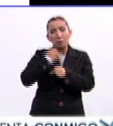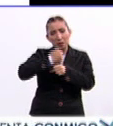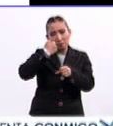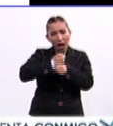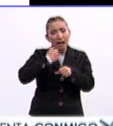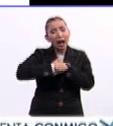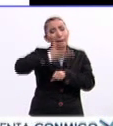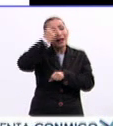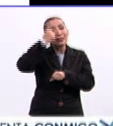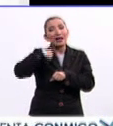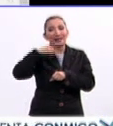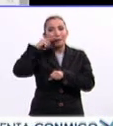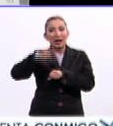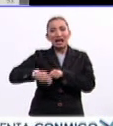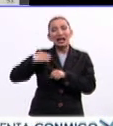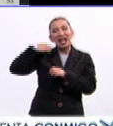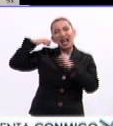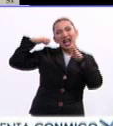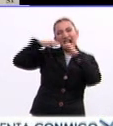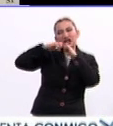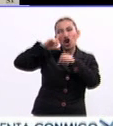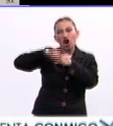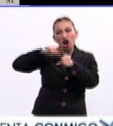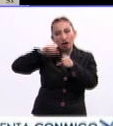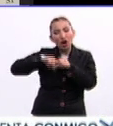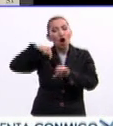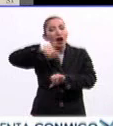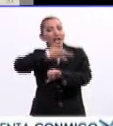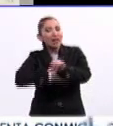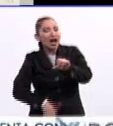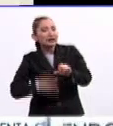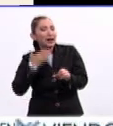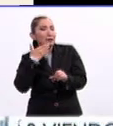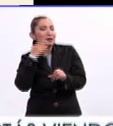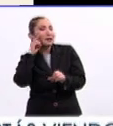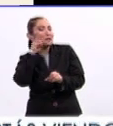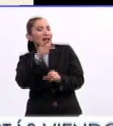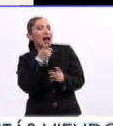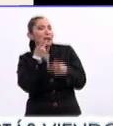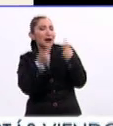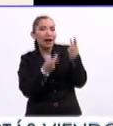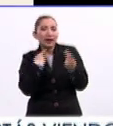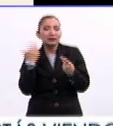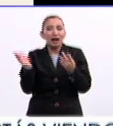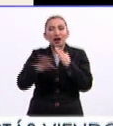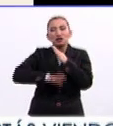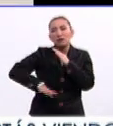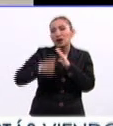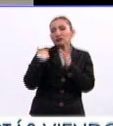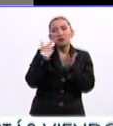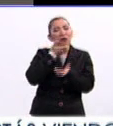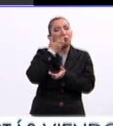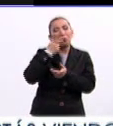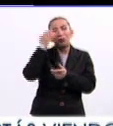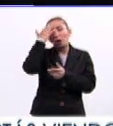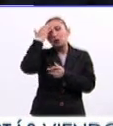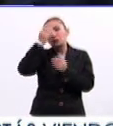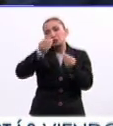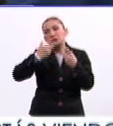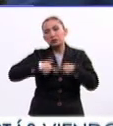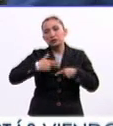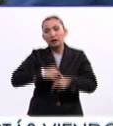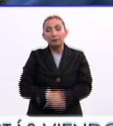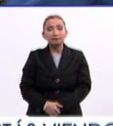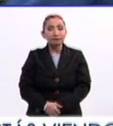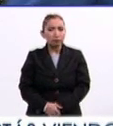engaño colorido, Sí, claro. esta tarde mi bien cuando te hablaba, detente sombra de mi bien esquivo, son clásicos de nuestra lengua. Sí, creo que es una de las